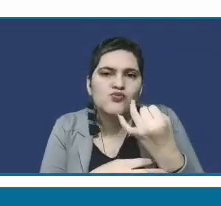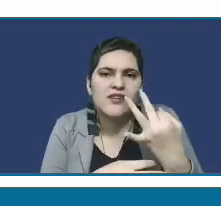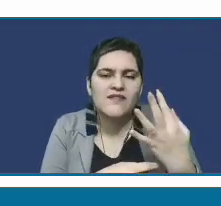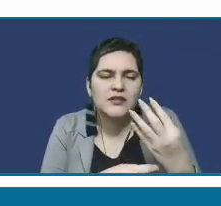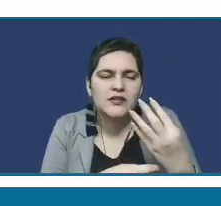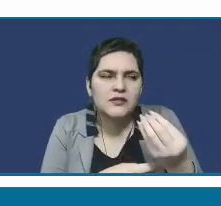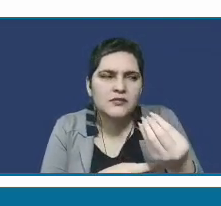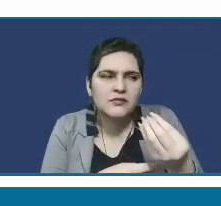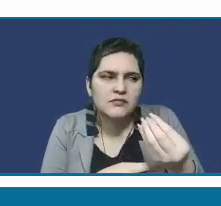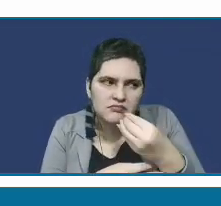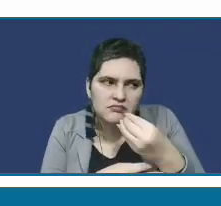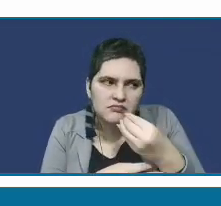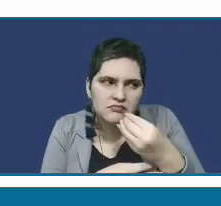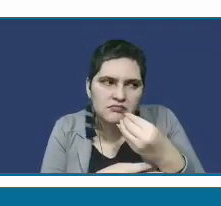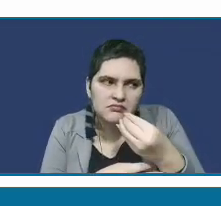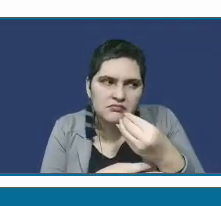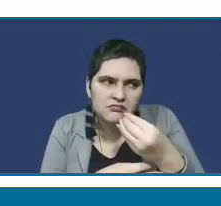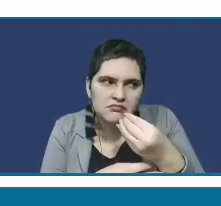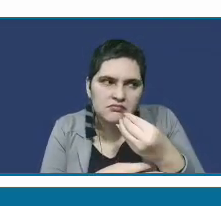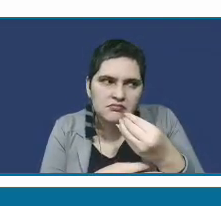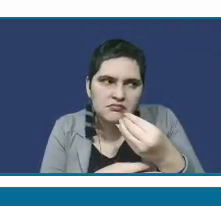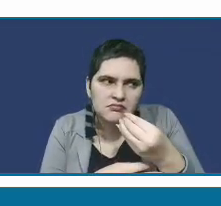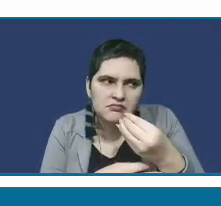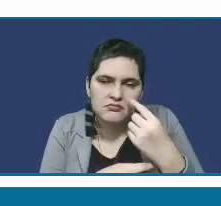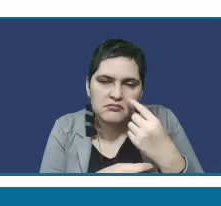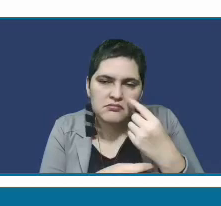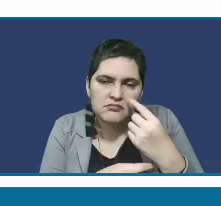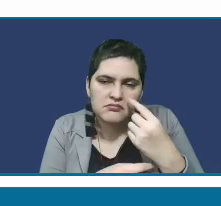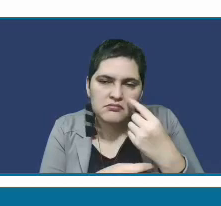aceptarlo, para vencer esta sensibilidad.